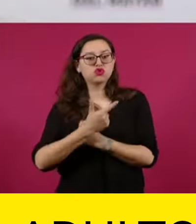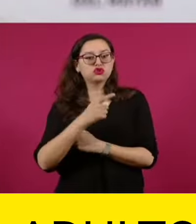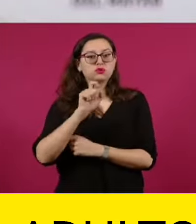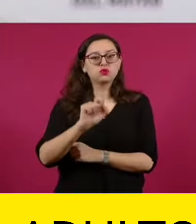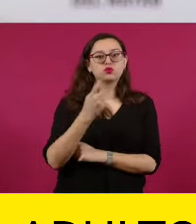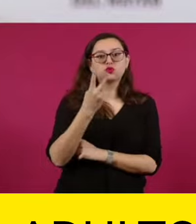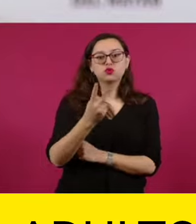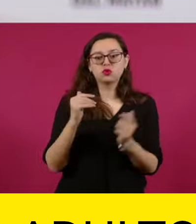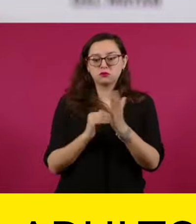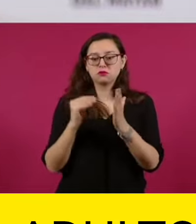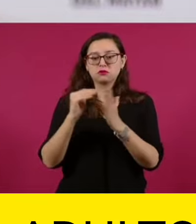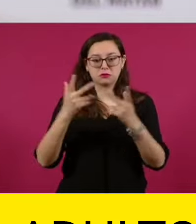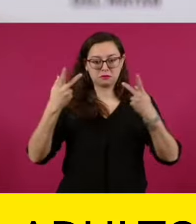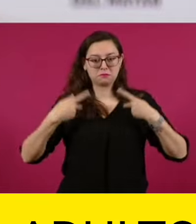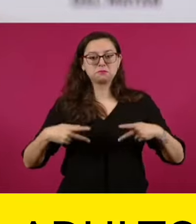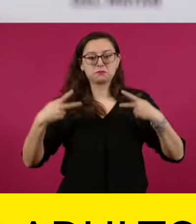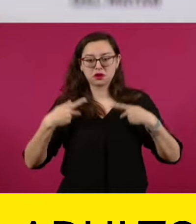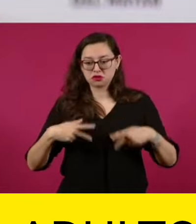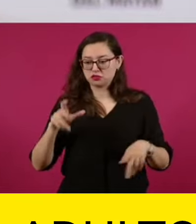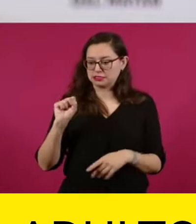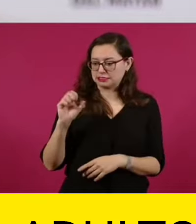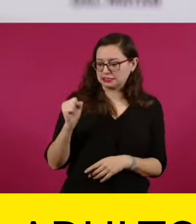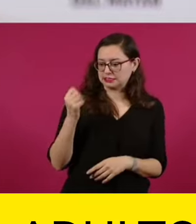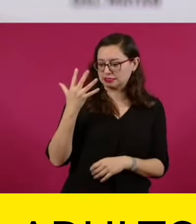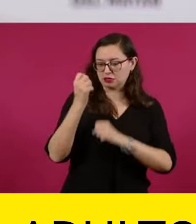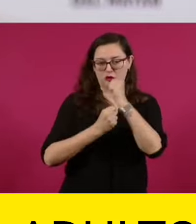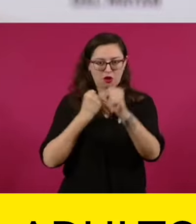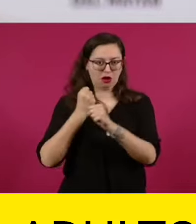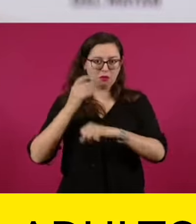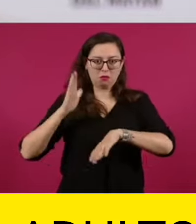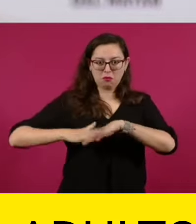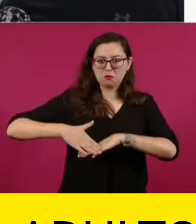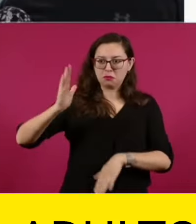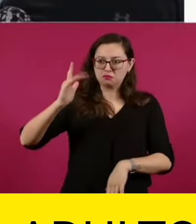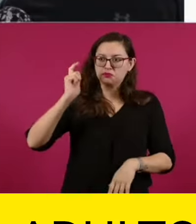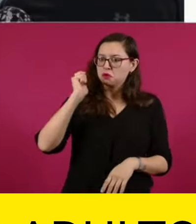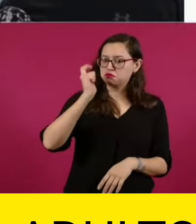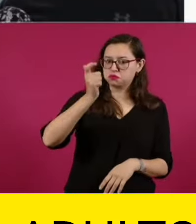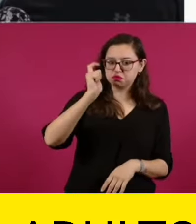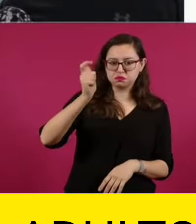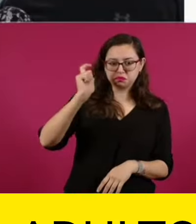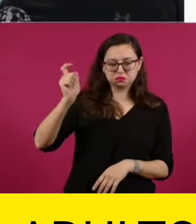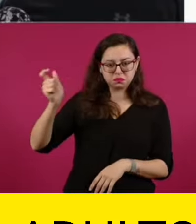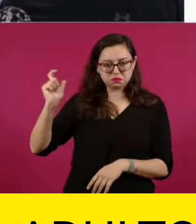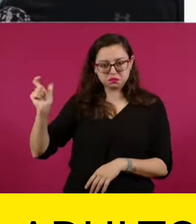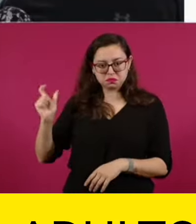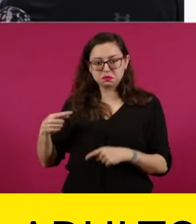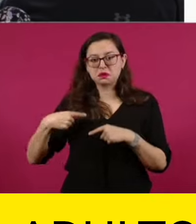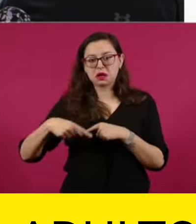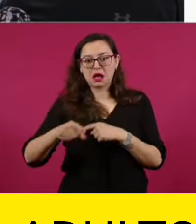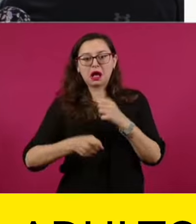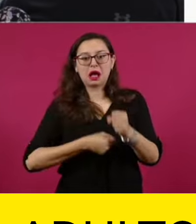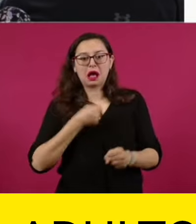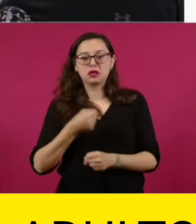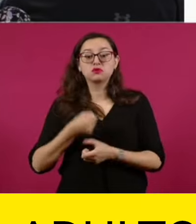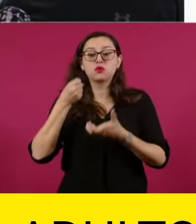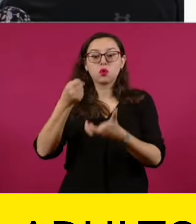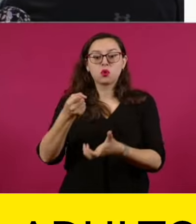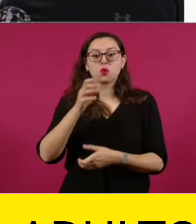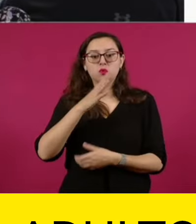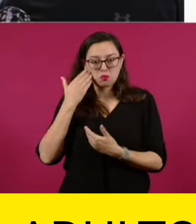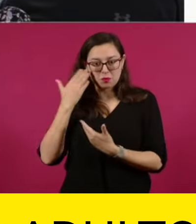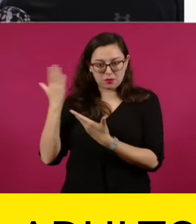de derechohabientes mayores de 65 años están recibiendo su pensión. Este año tenemos una inversión de 465